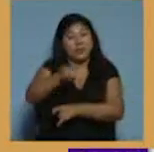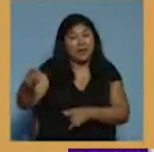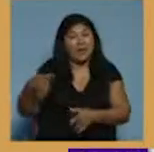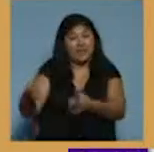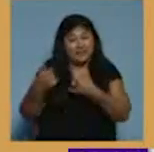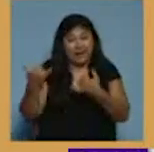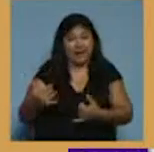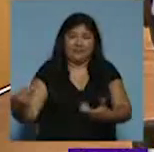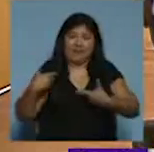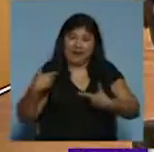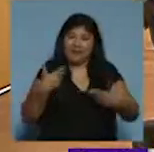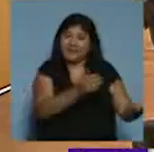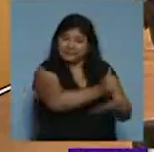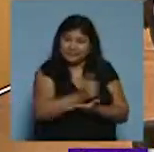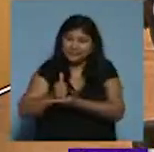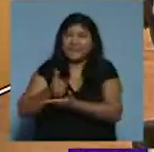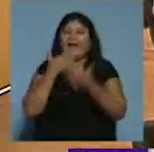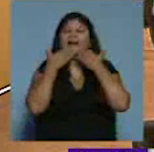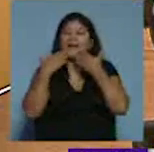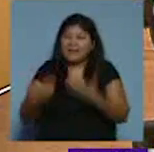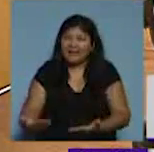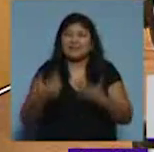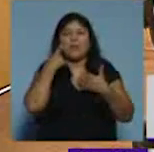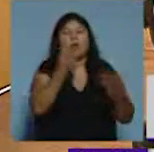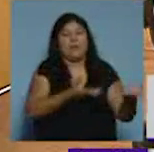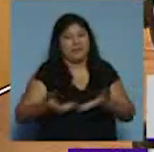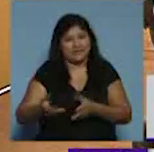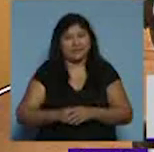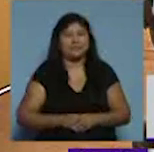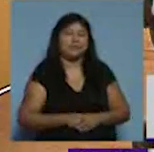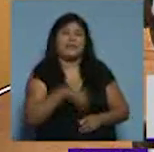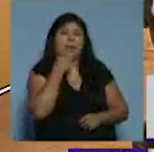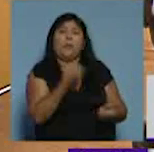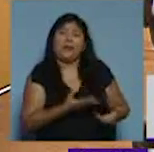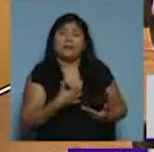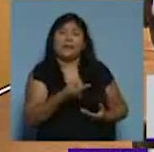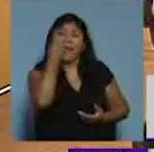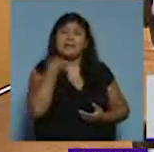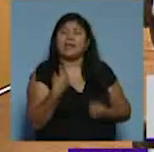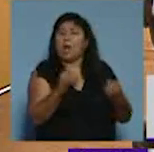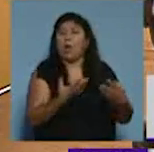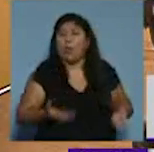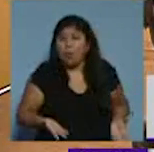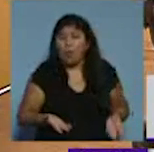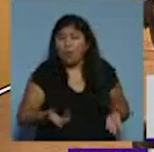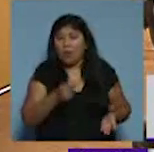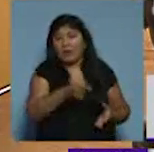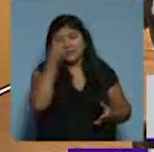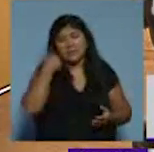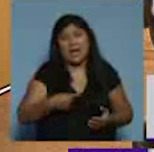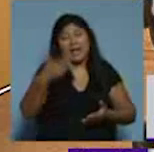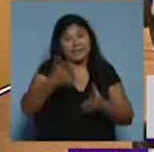gracias por esta invitación bueno como tomó el gobierno ayer está el fin por fin de esta causa que llevo mucho tiempo